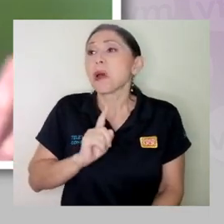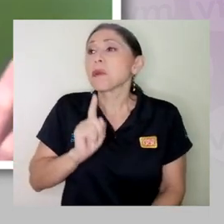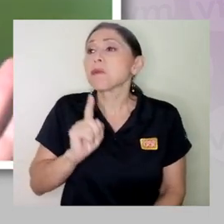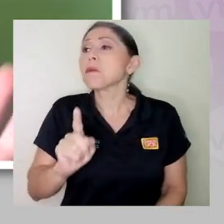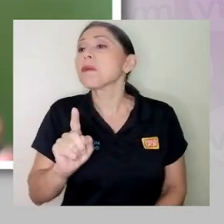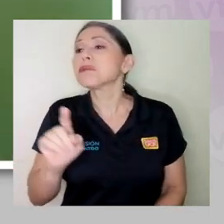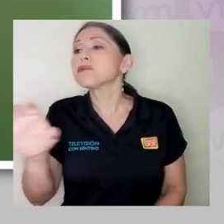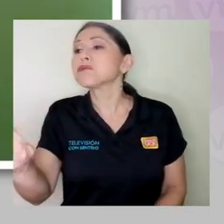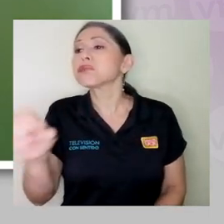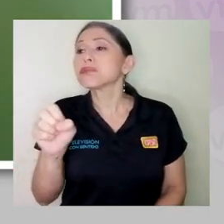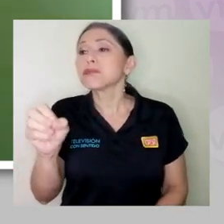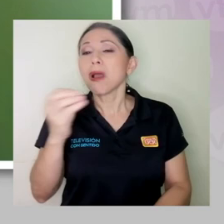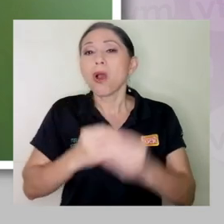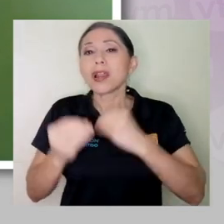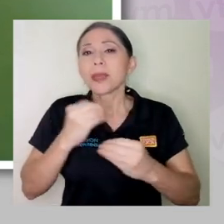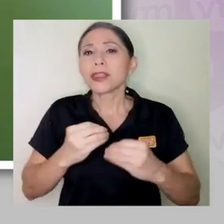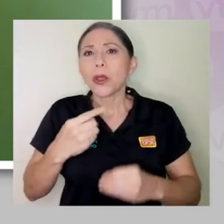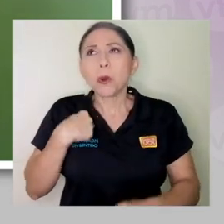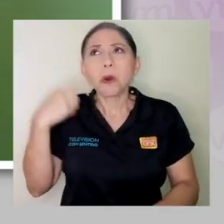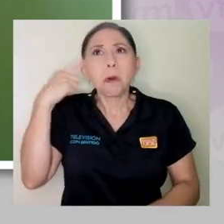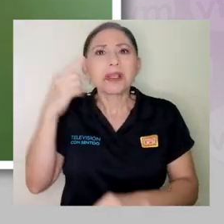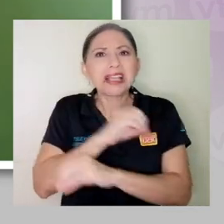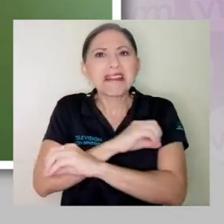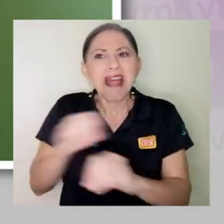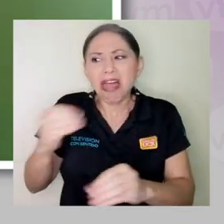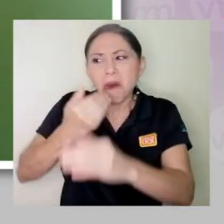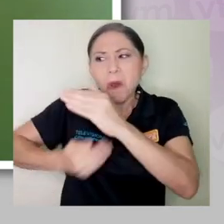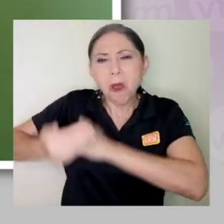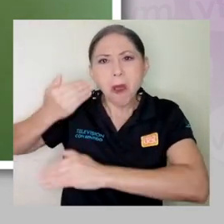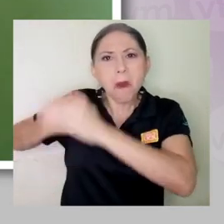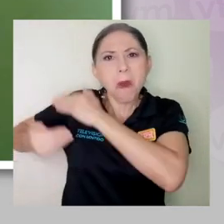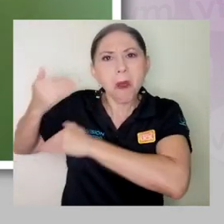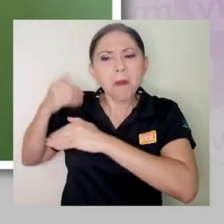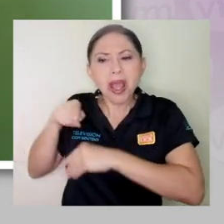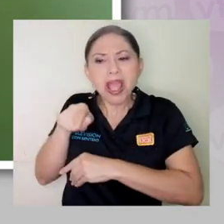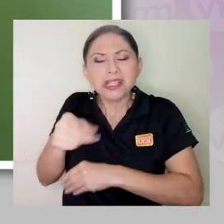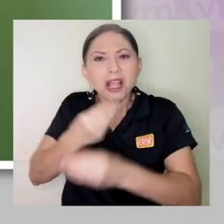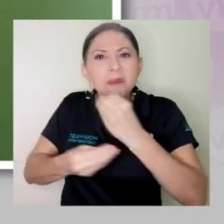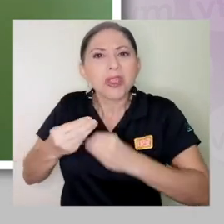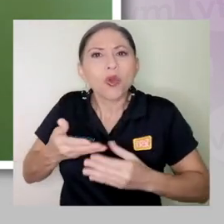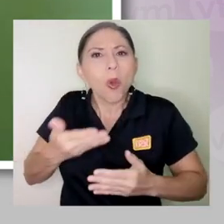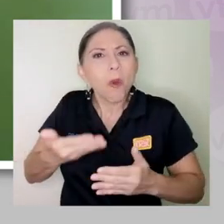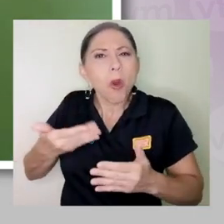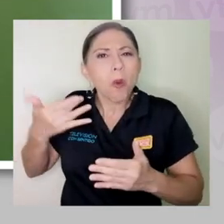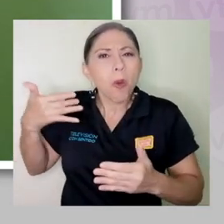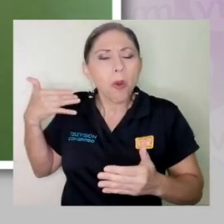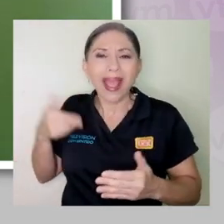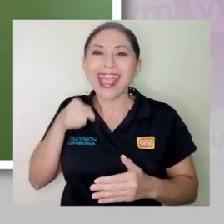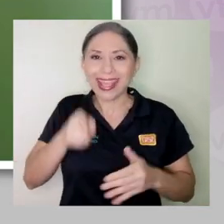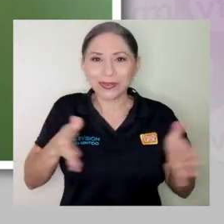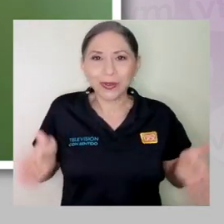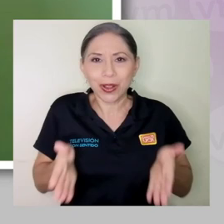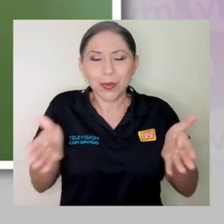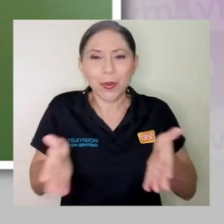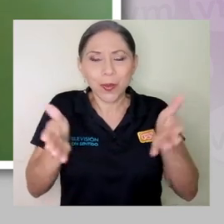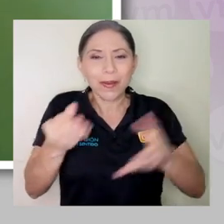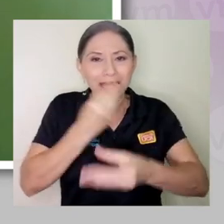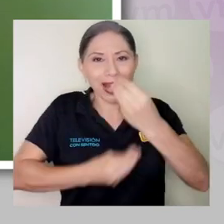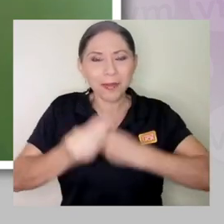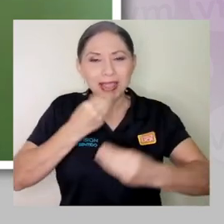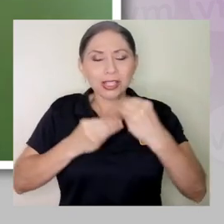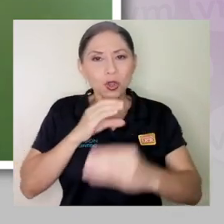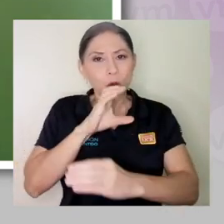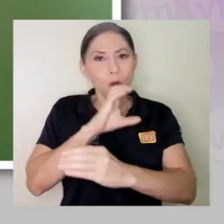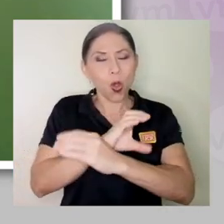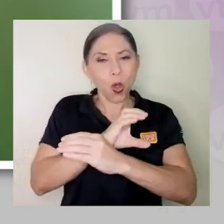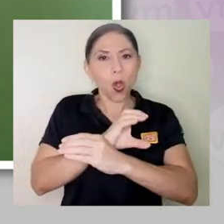preocupa por pensar en nada con respecto a ese alimento. Eso es lo que promueve la alimentación sostenible, que yo